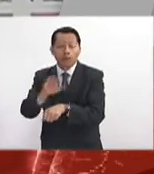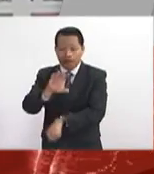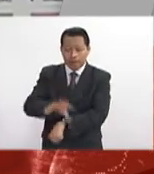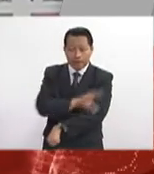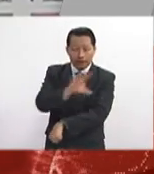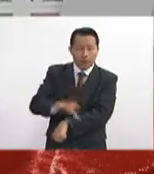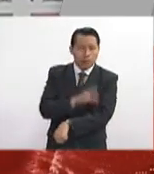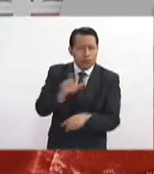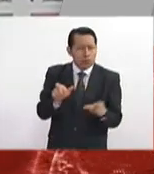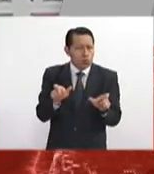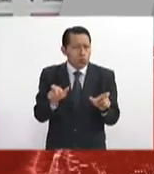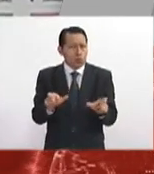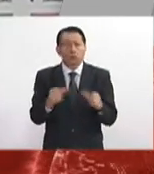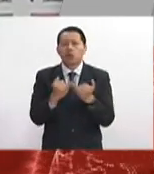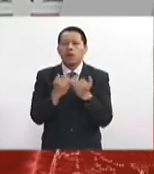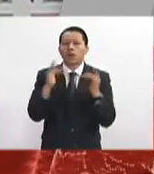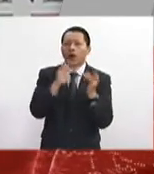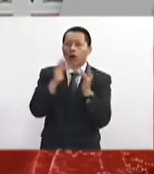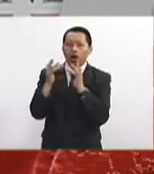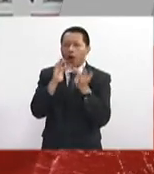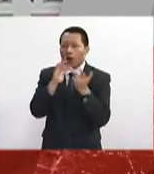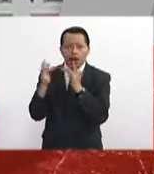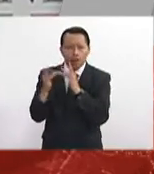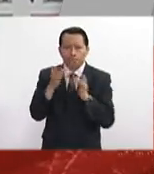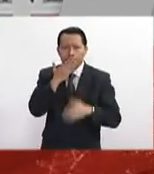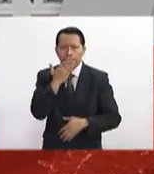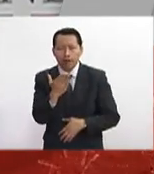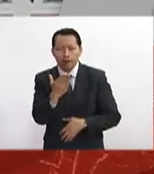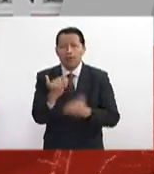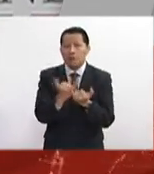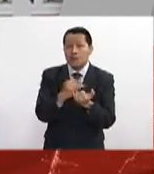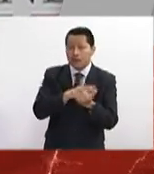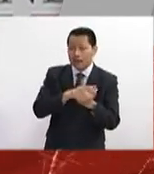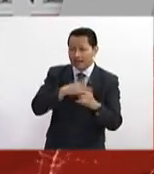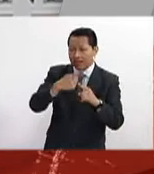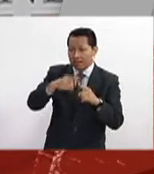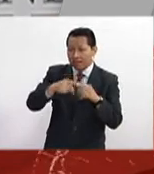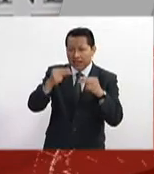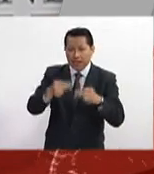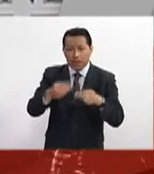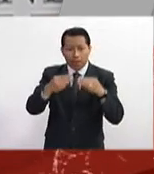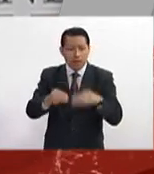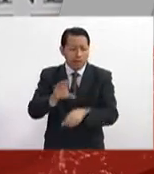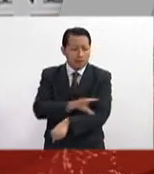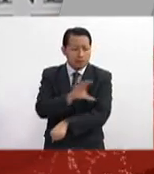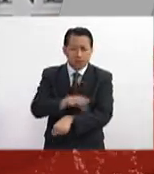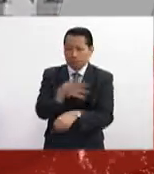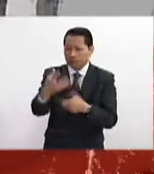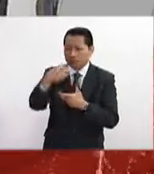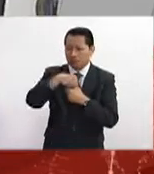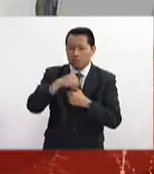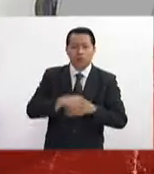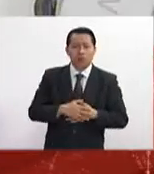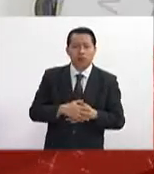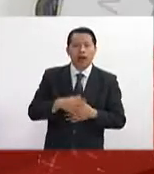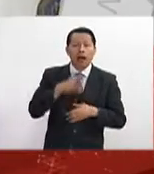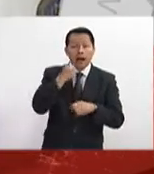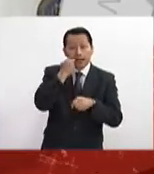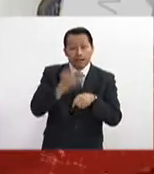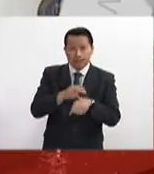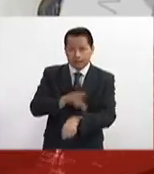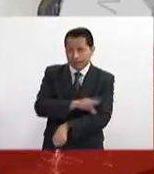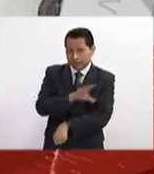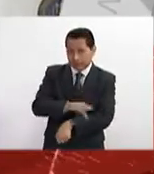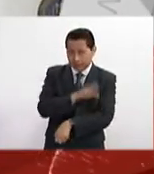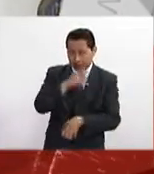energética, interconexión e integración de los mercados energéticos. Los secretarios de Energía de México y Estados